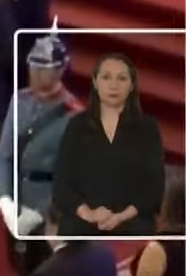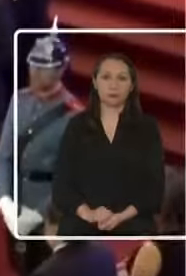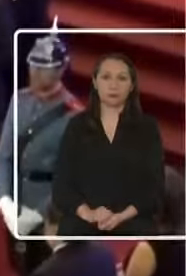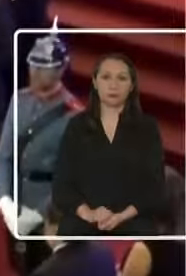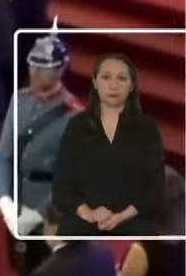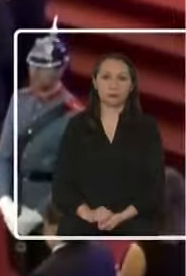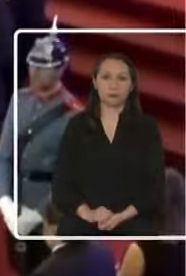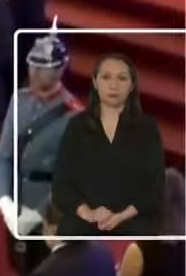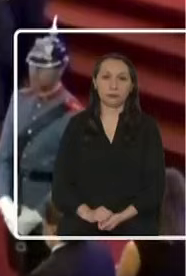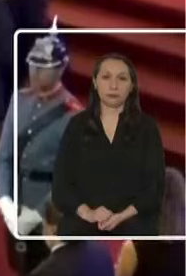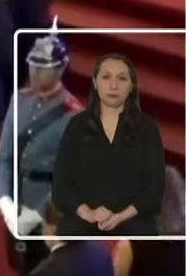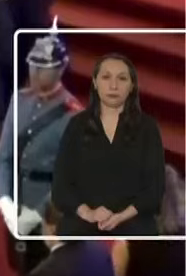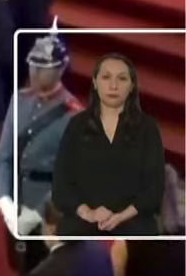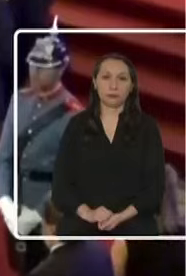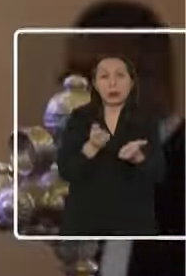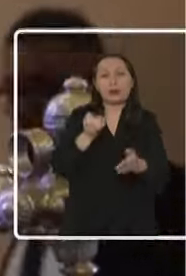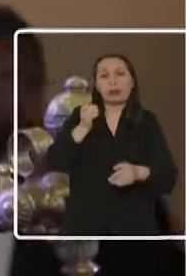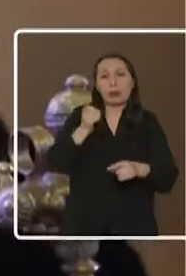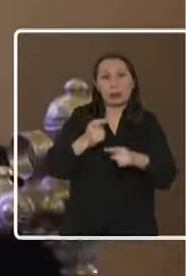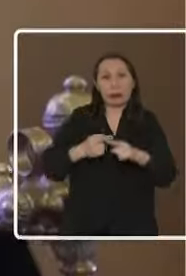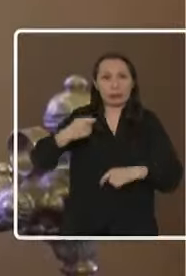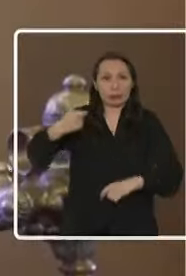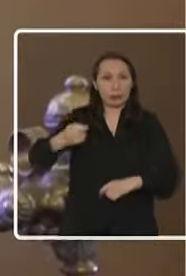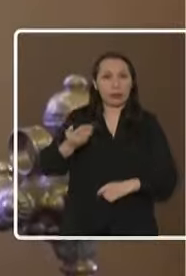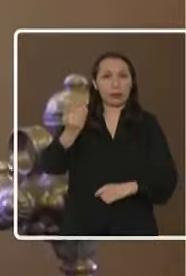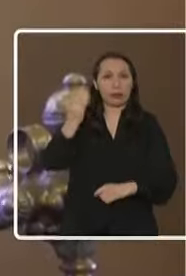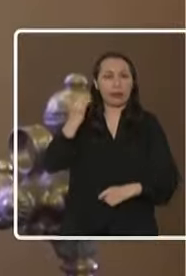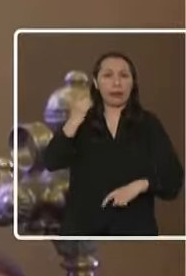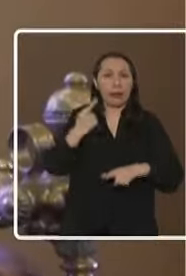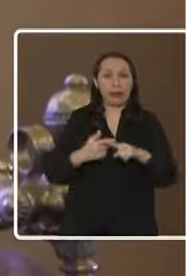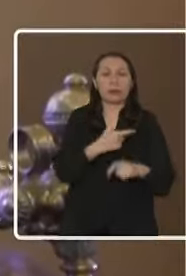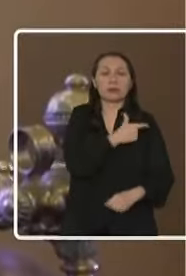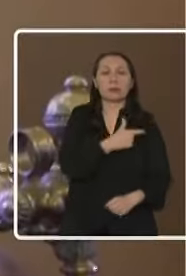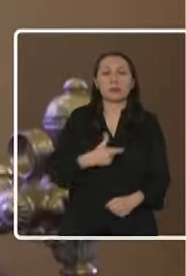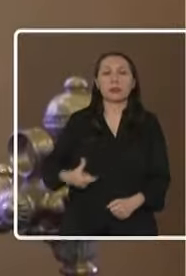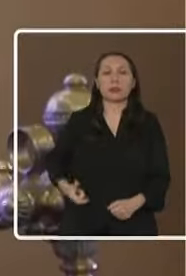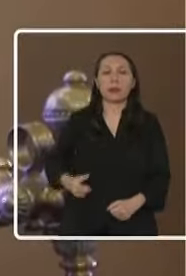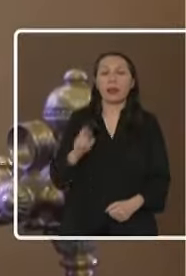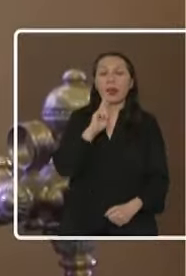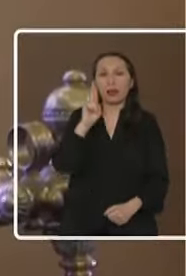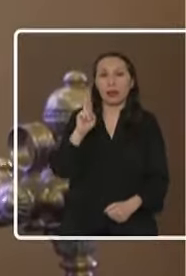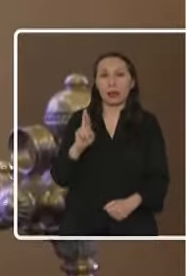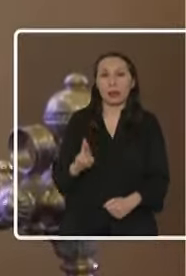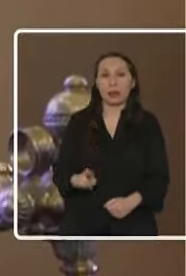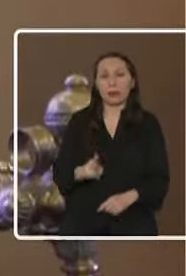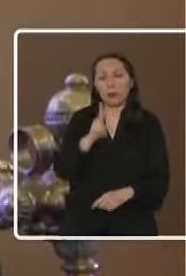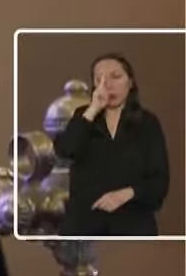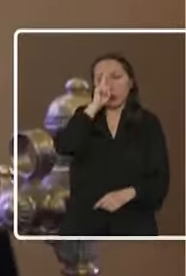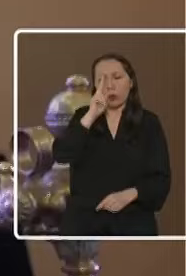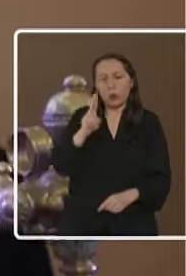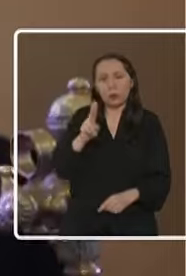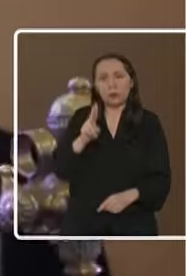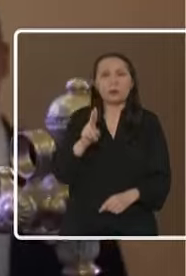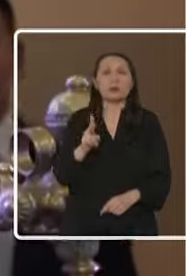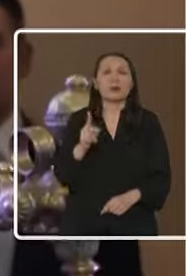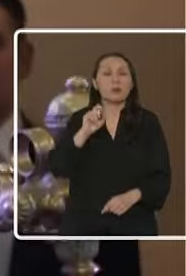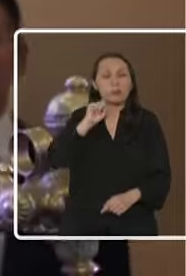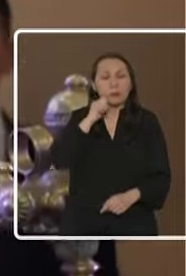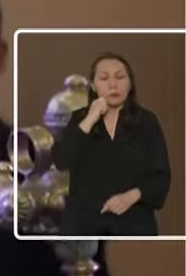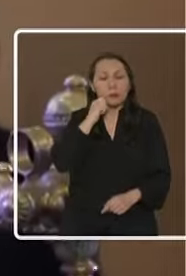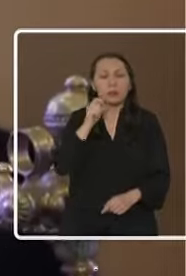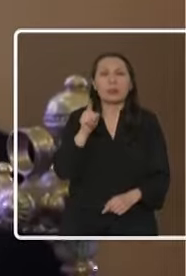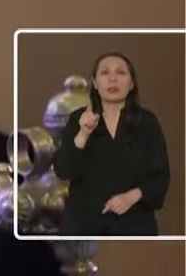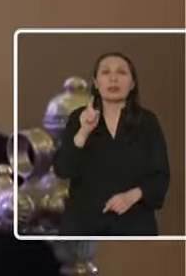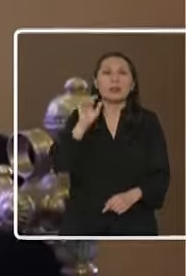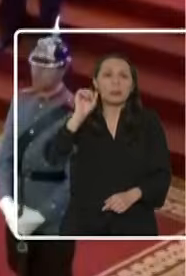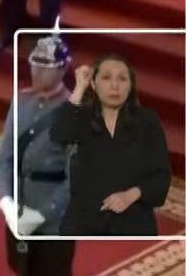opinión que ha ido evolucionando con el hecho de investir el cargo de presidente de la república Y como poco a poco ha ido entendiendo las